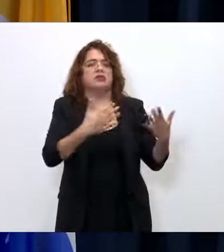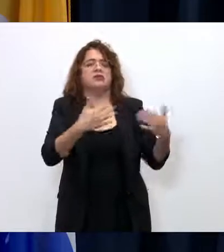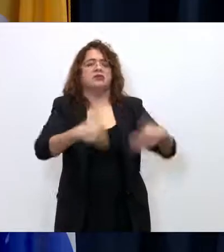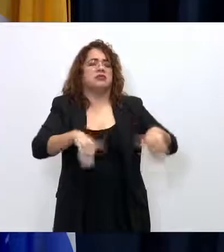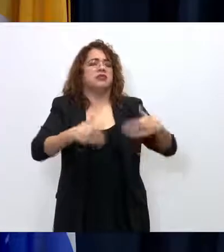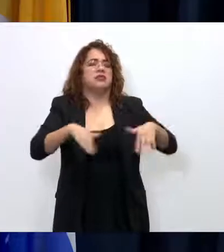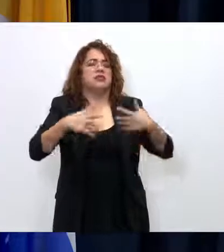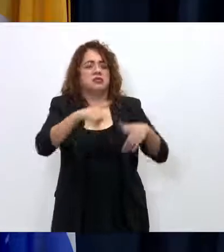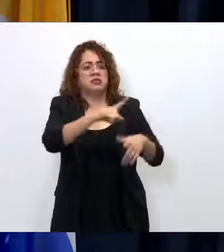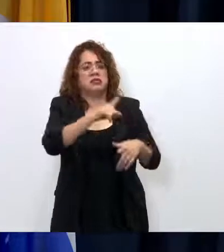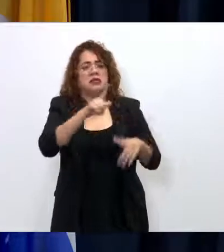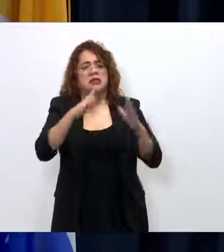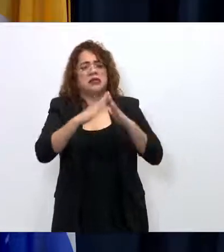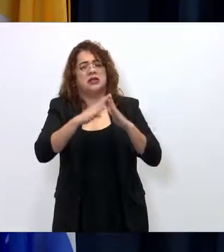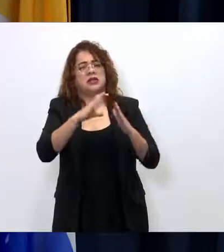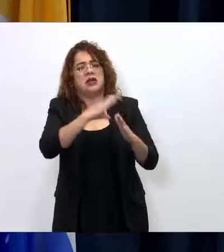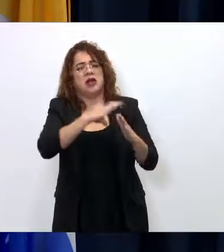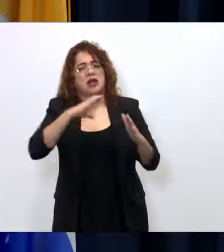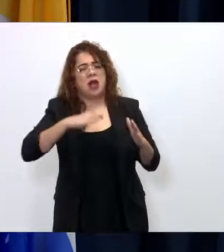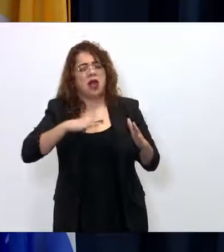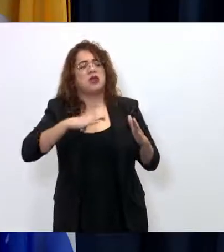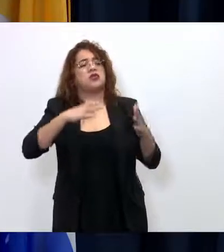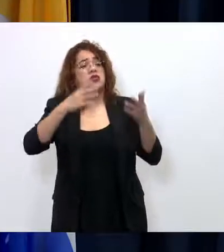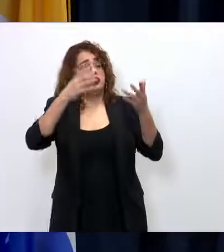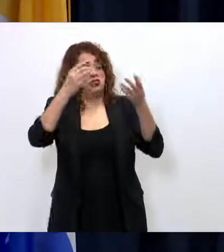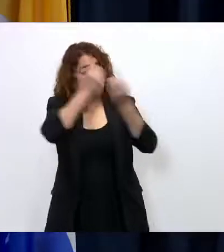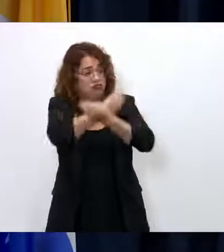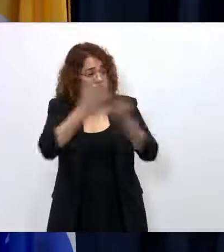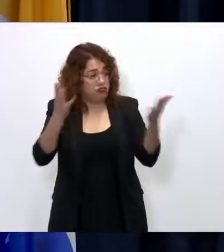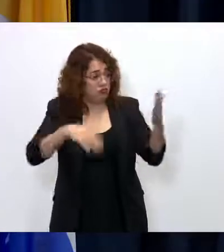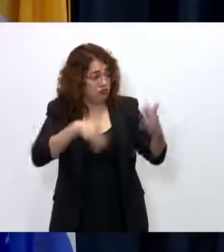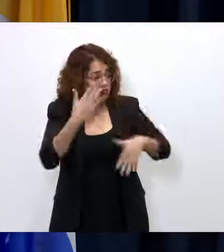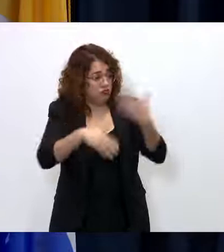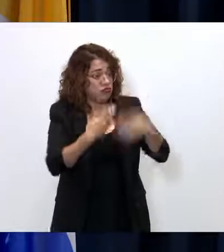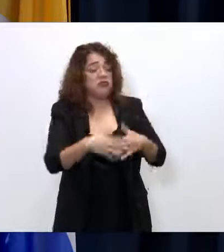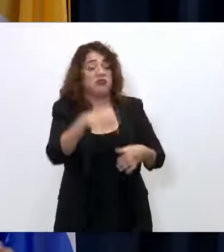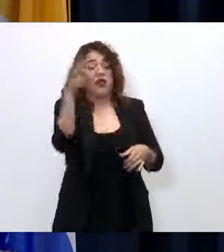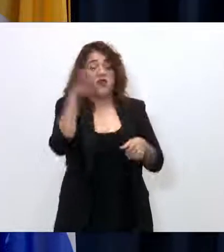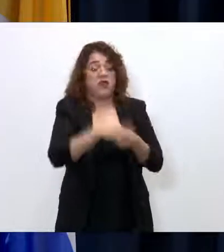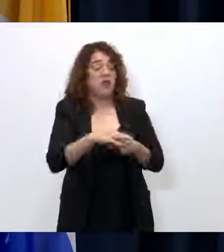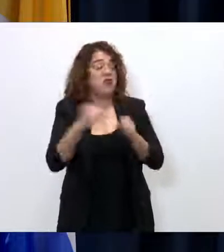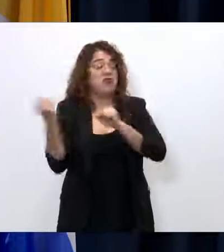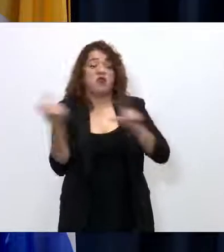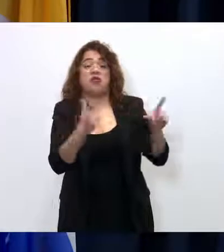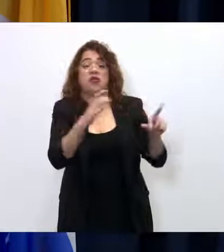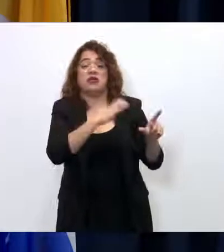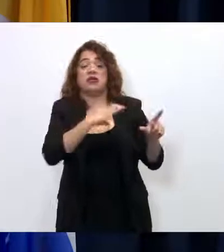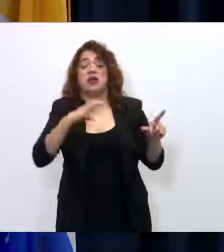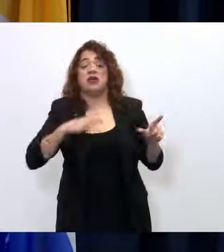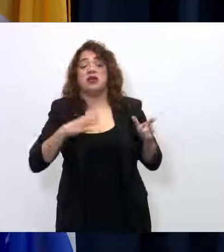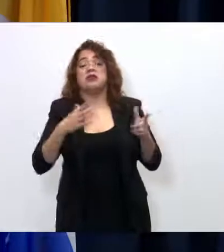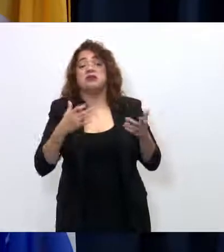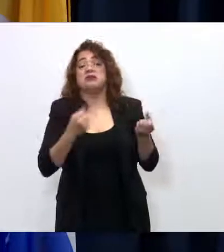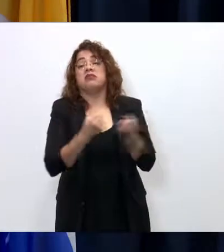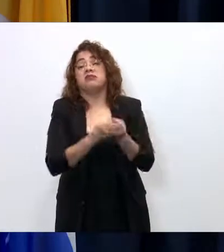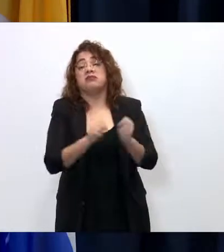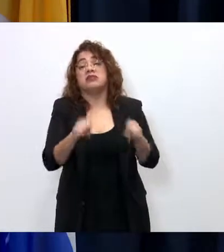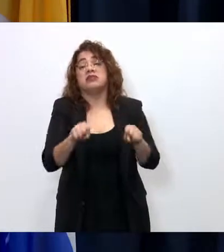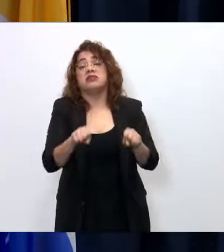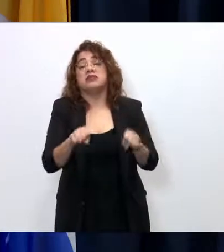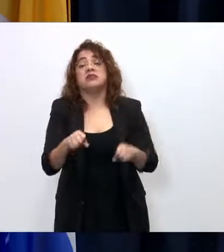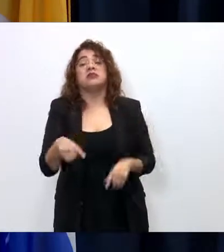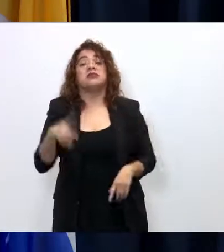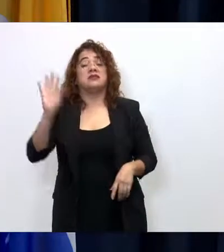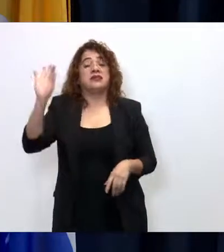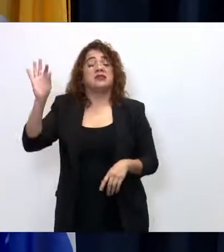la discusión de este tema. La pregunta es que si Long Beach va a apoyar a estos niños y a nuestro país